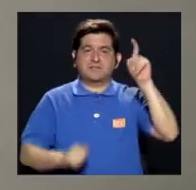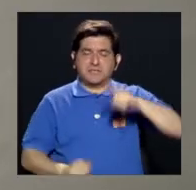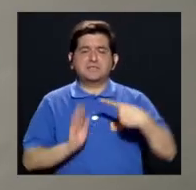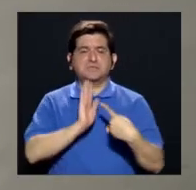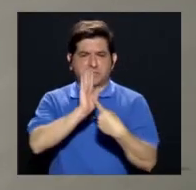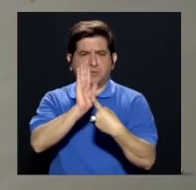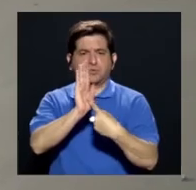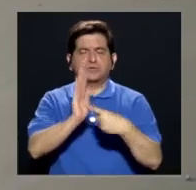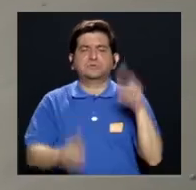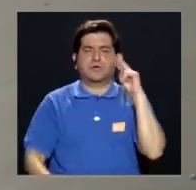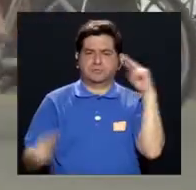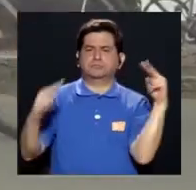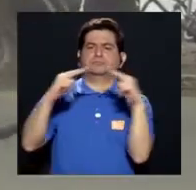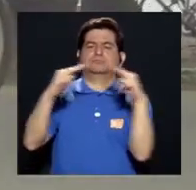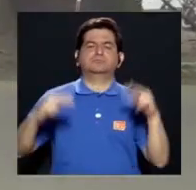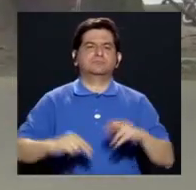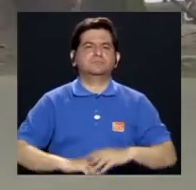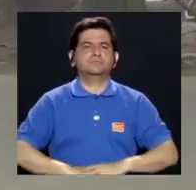conocerlo.